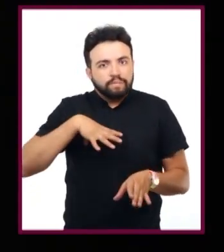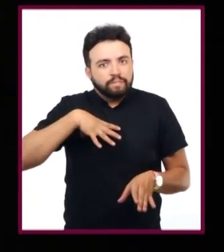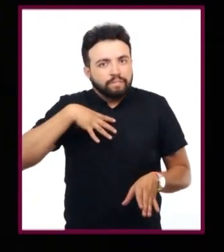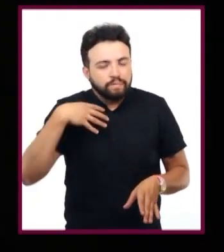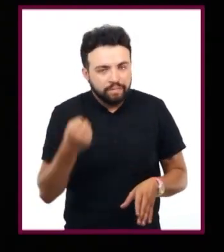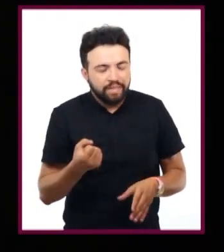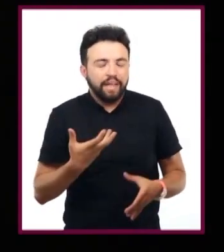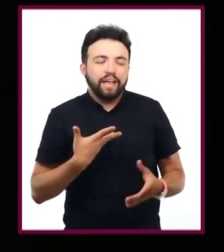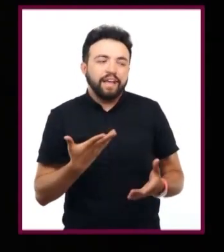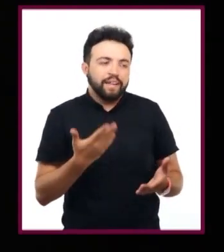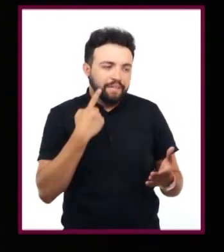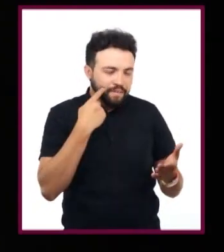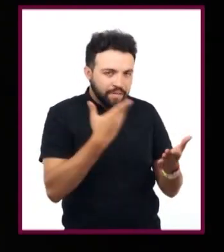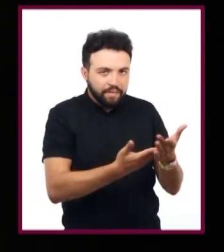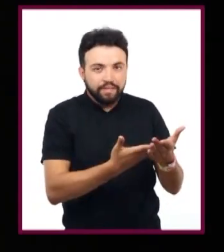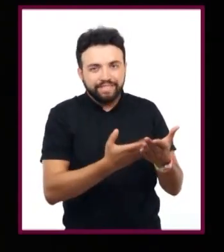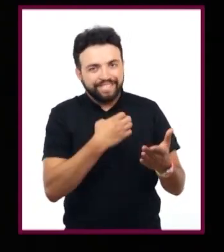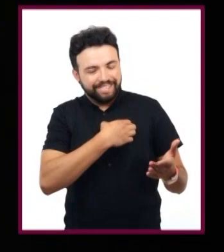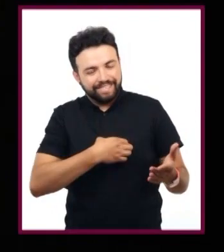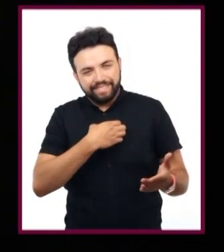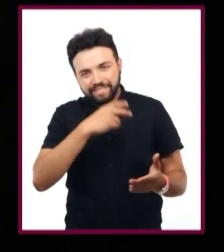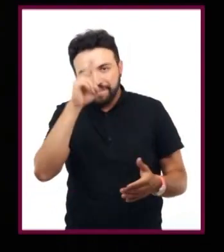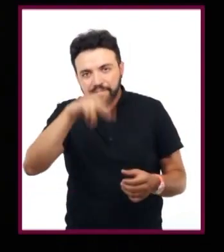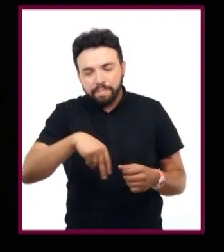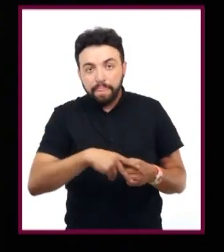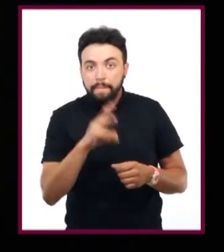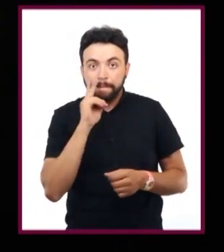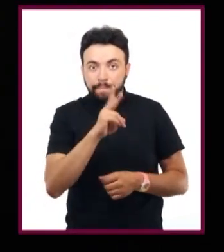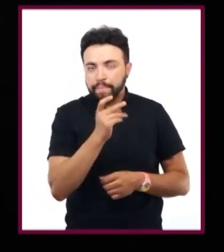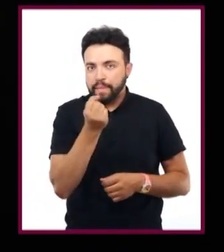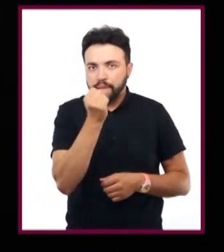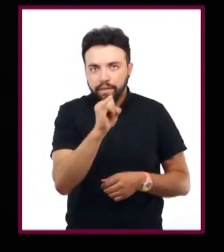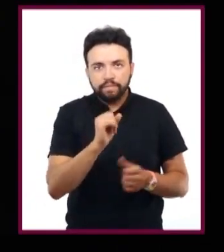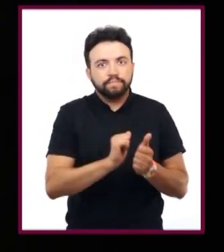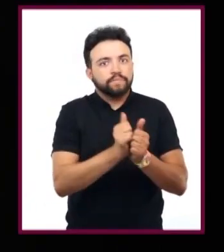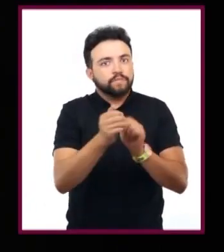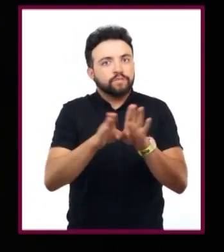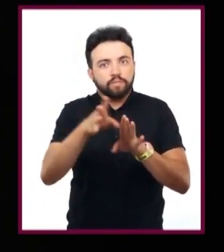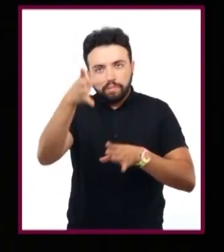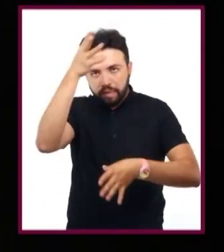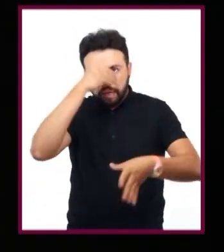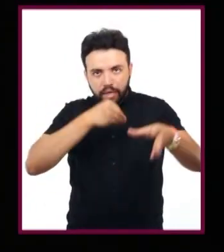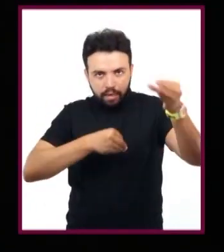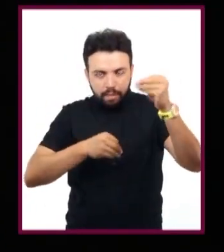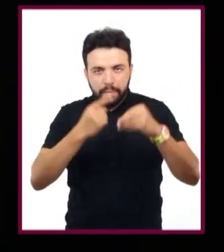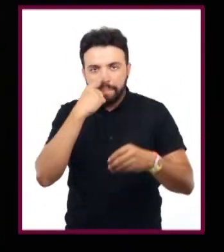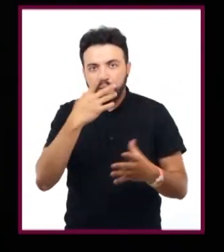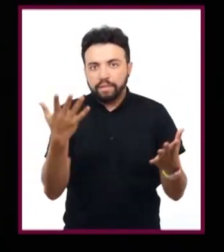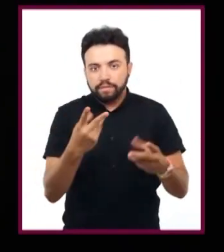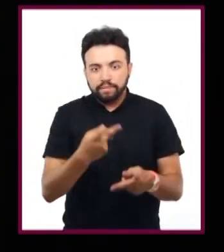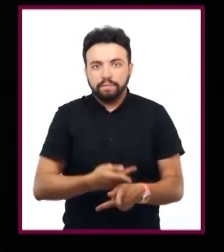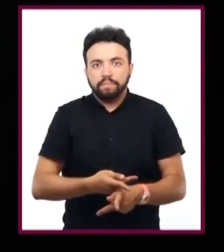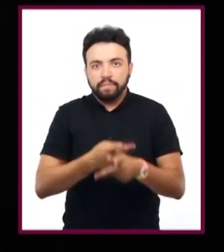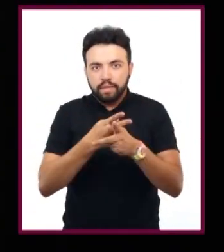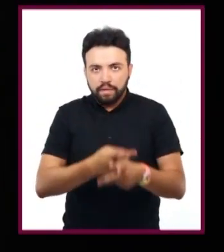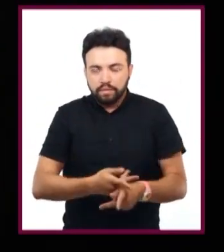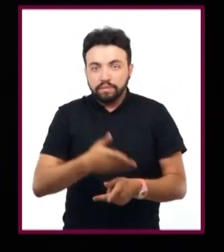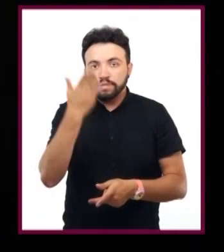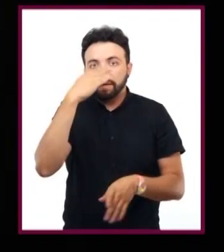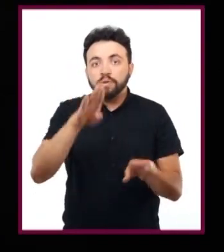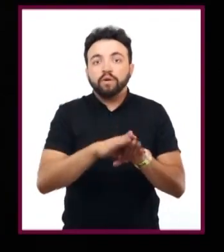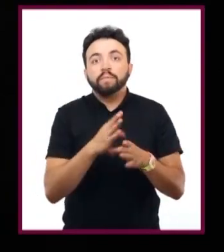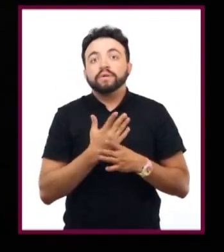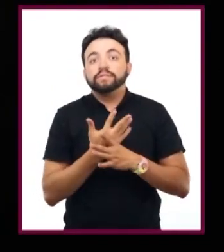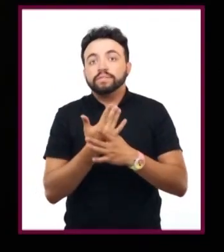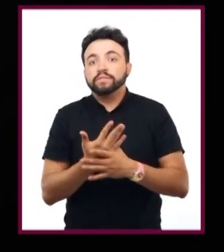todo nuestro esfuerzo se veía recompensado. ¡Wow! ¡Qué emoción, verdad! ¿Ven? Así vamos aprendiendo